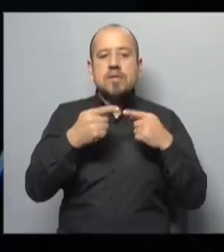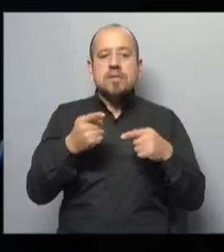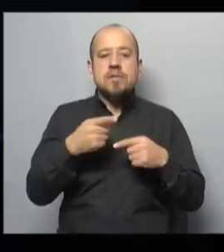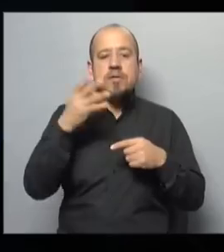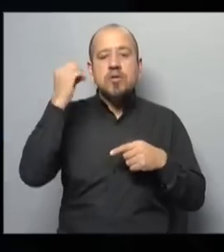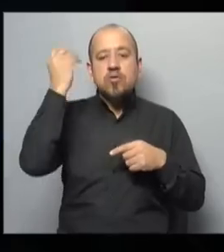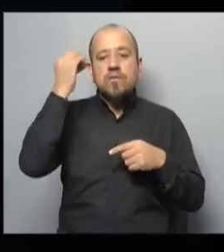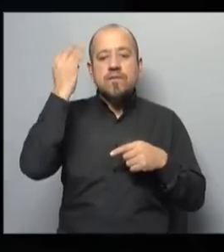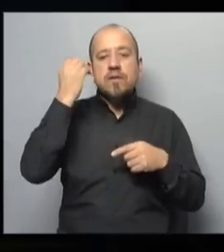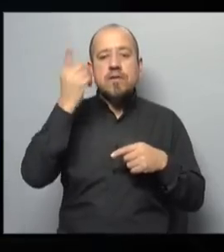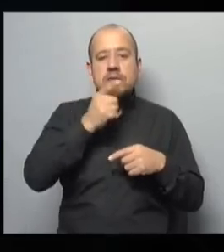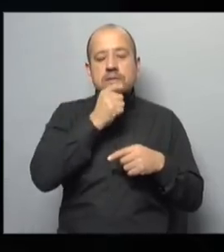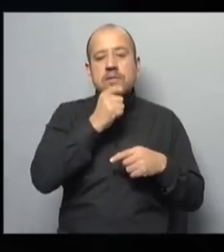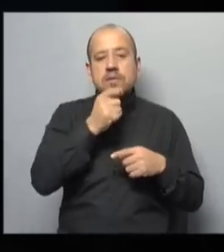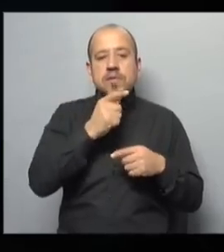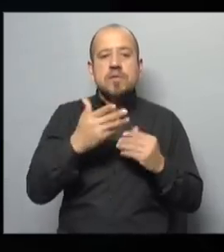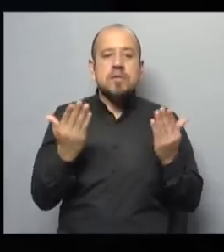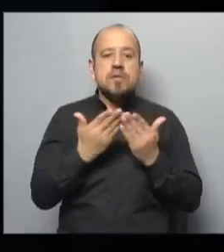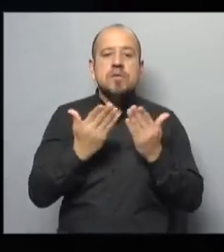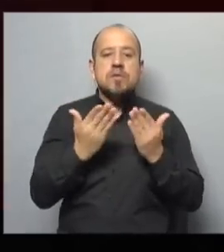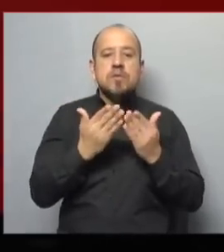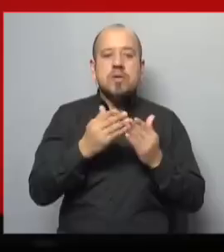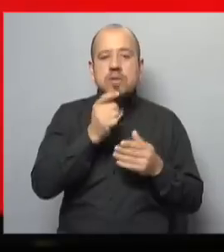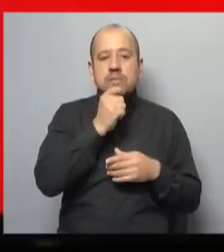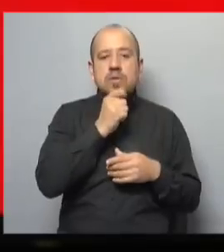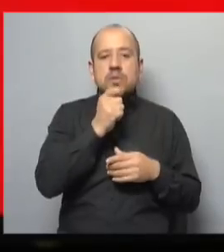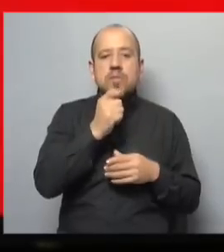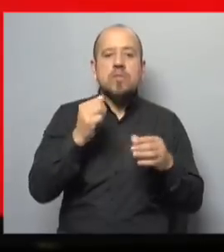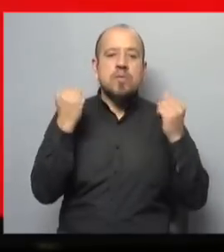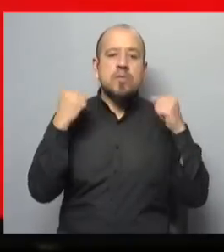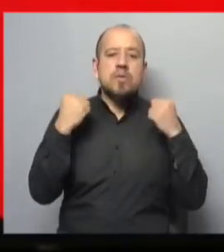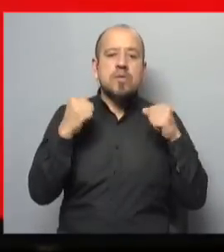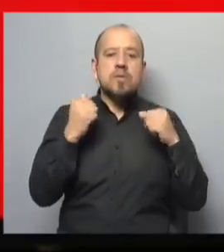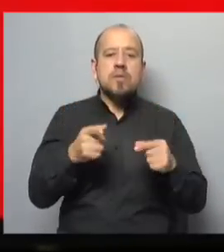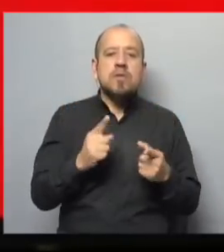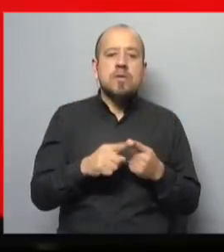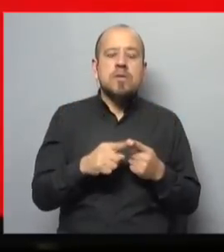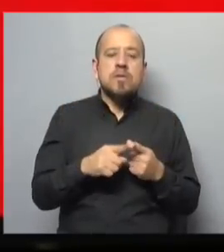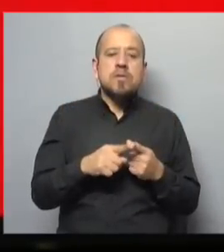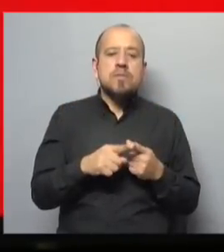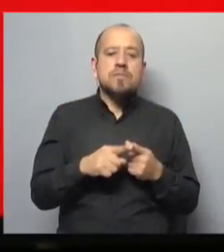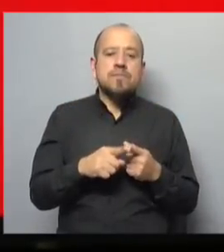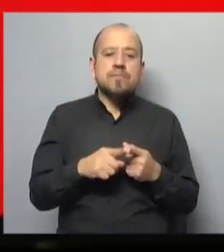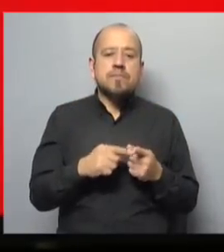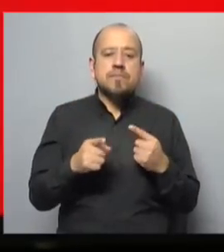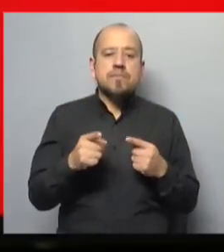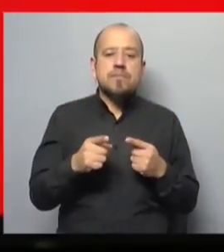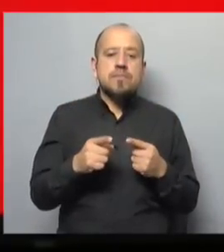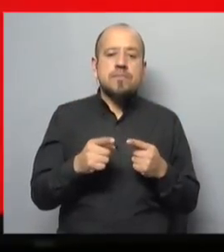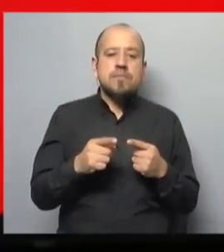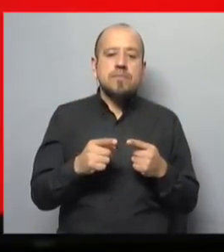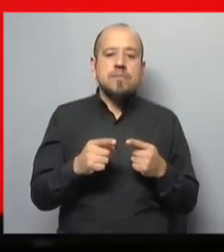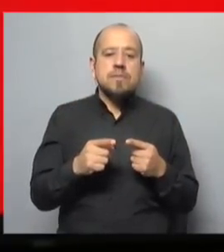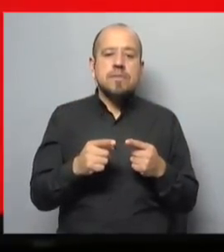conferencia de prensa para un grupo de estudiantes de periodismo del problema deportivo y sobre el final